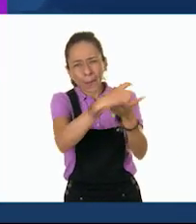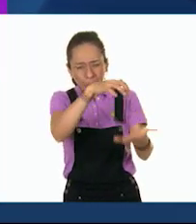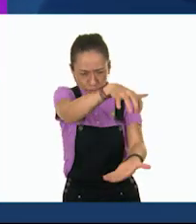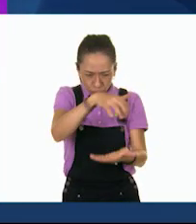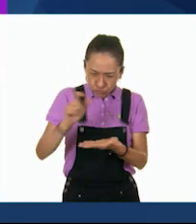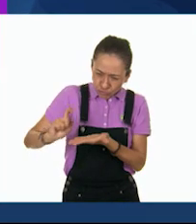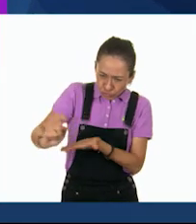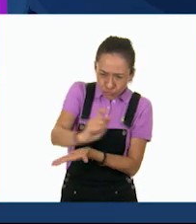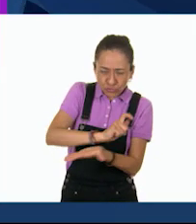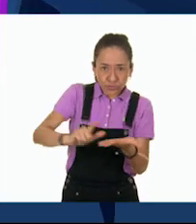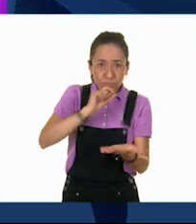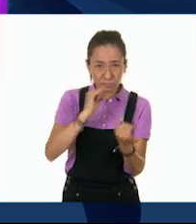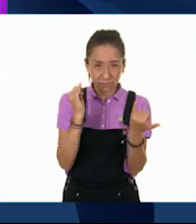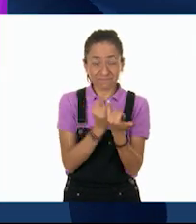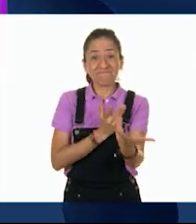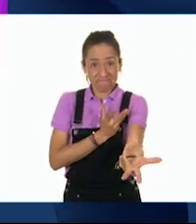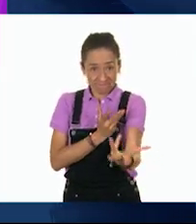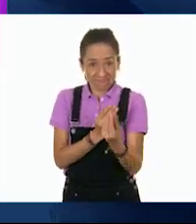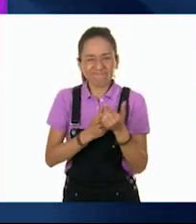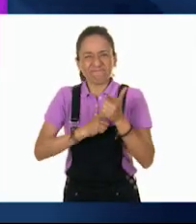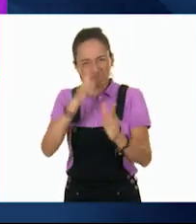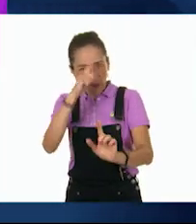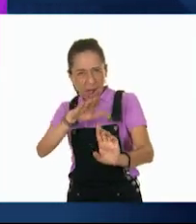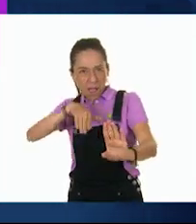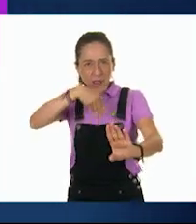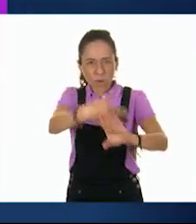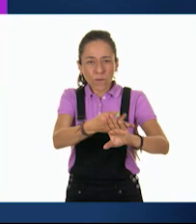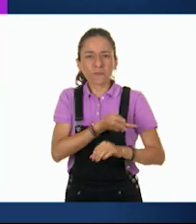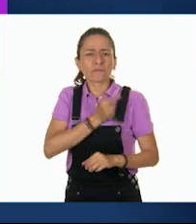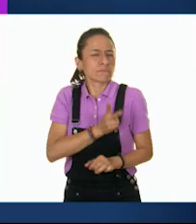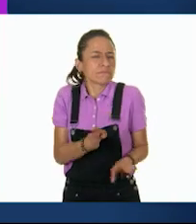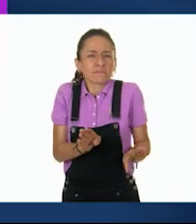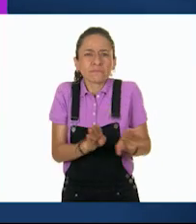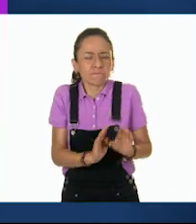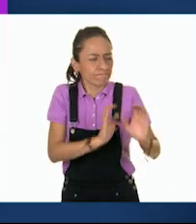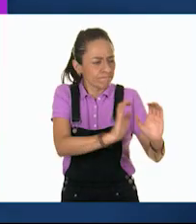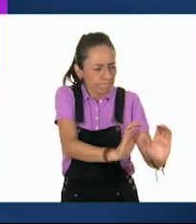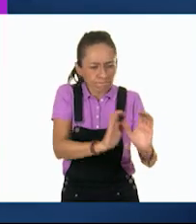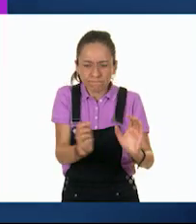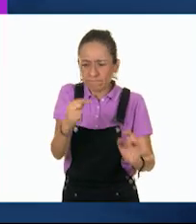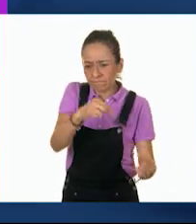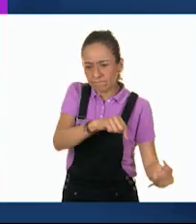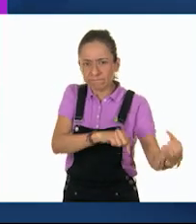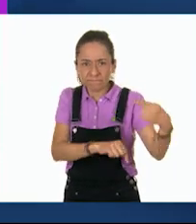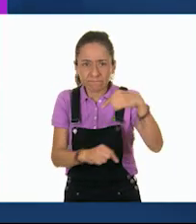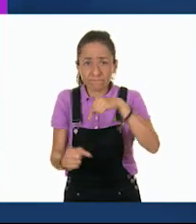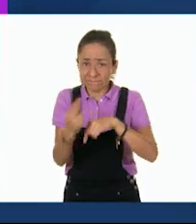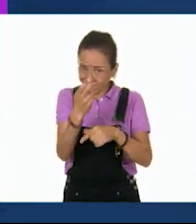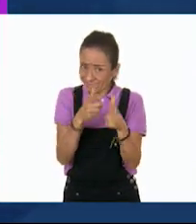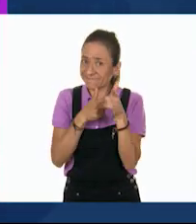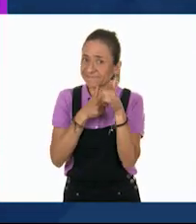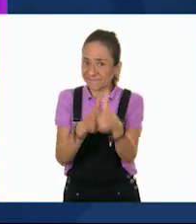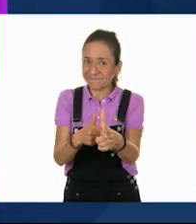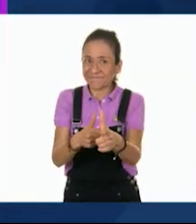Sigamos luchando juntos contra este virus, cuidándonos los unos a los otros.